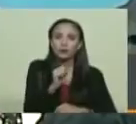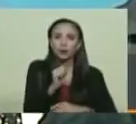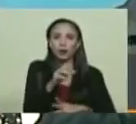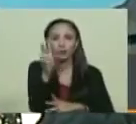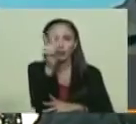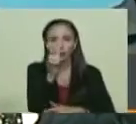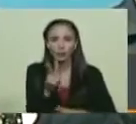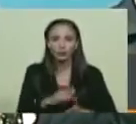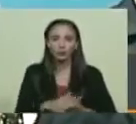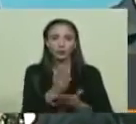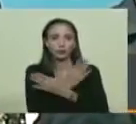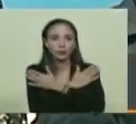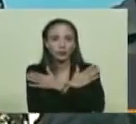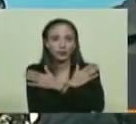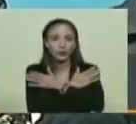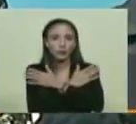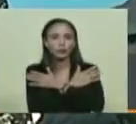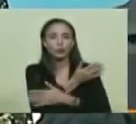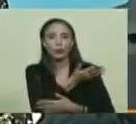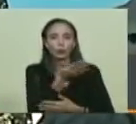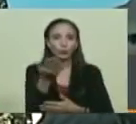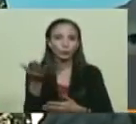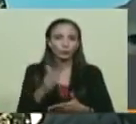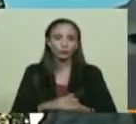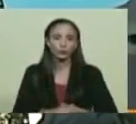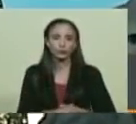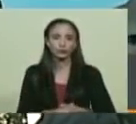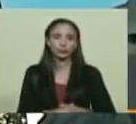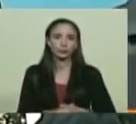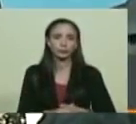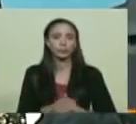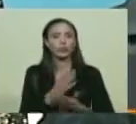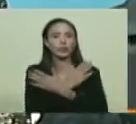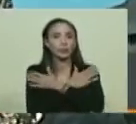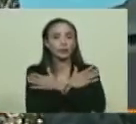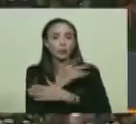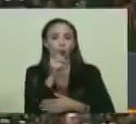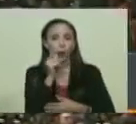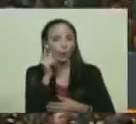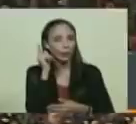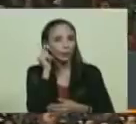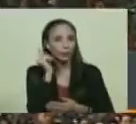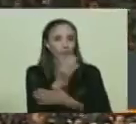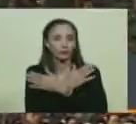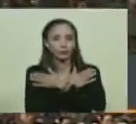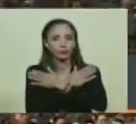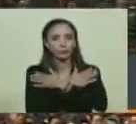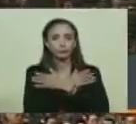Bolivariana. Felicitaciones a todos. Felicitaciones a todas.